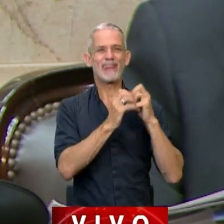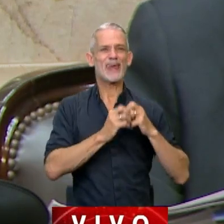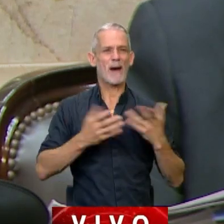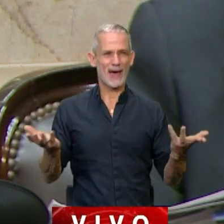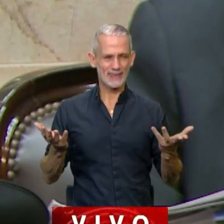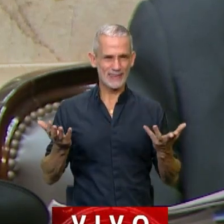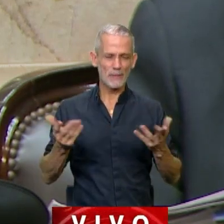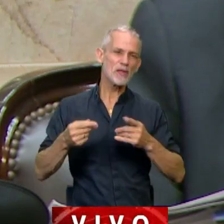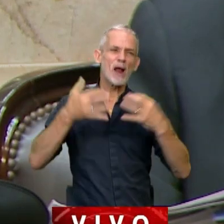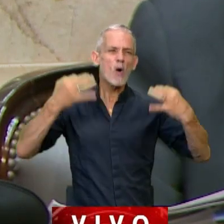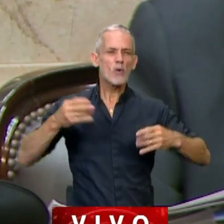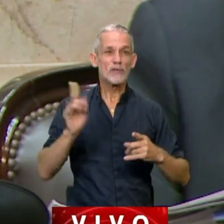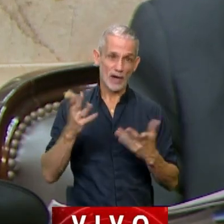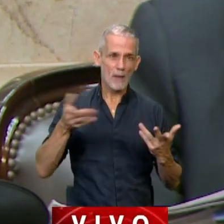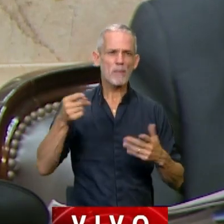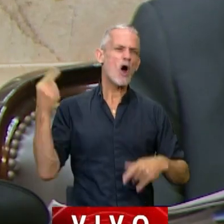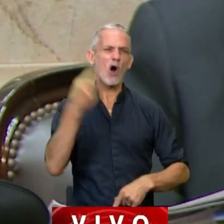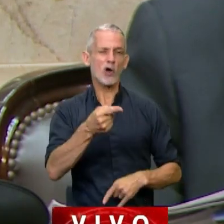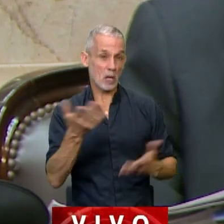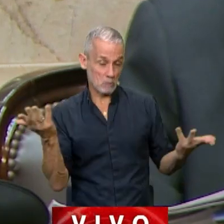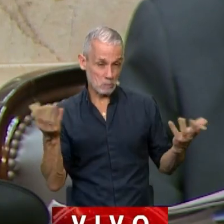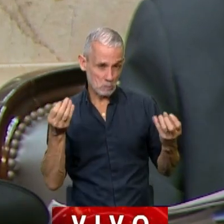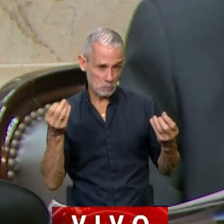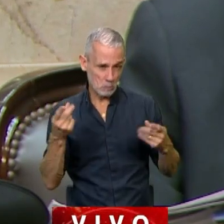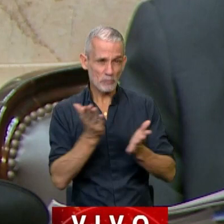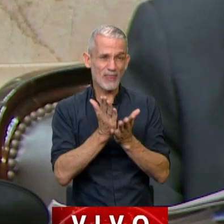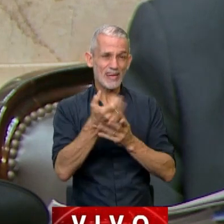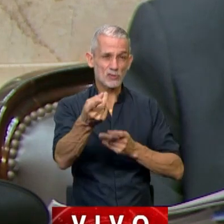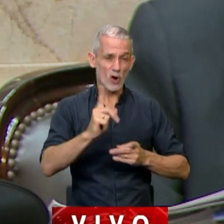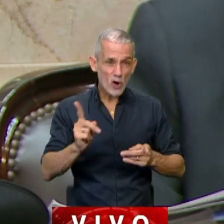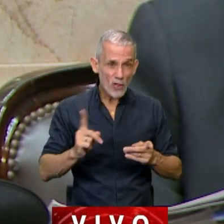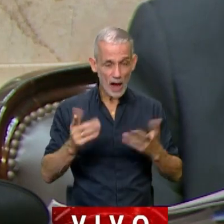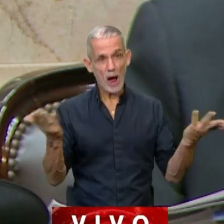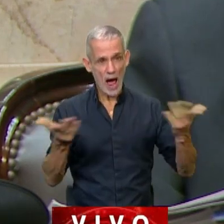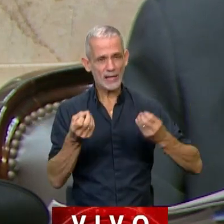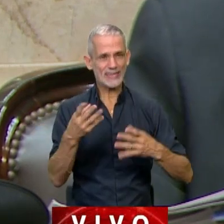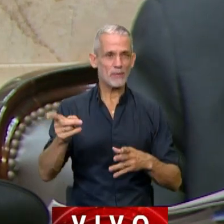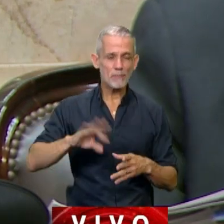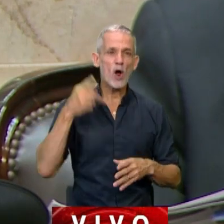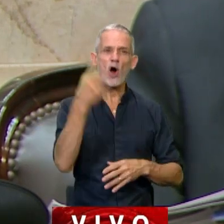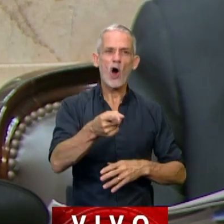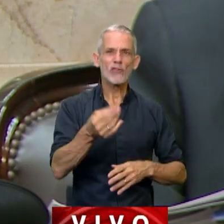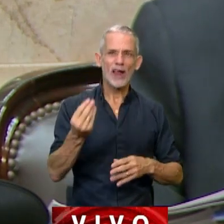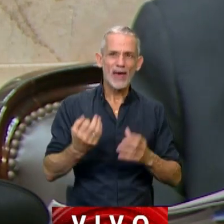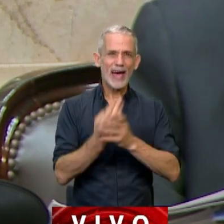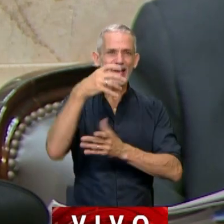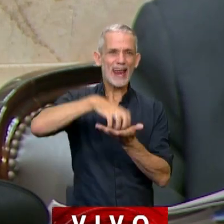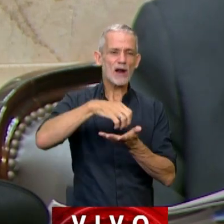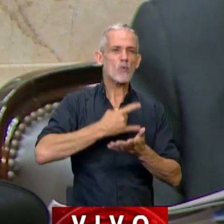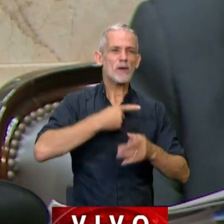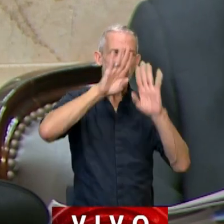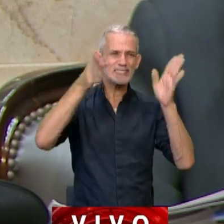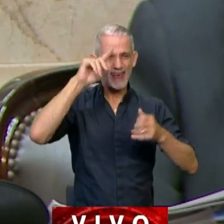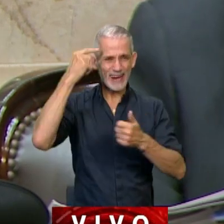debate para justificar que ellos están en contra de darle un derecho a los trabajadores y las trabajadoras y que están en contra de crear universidades